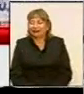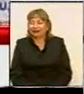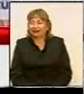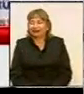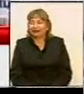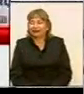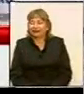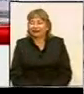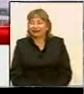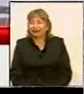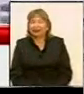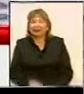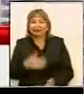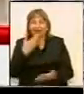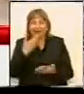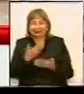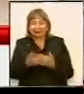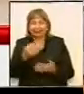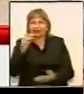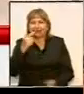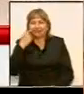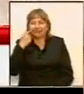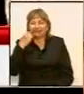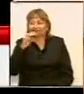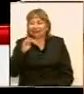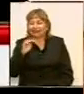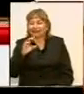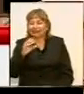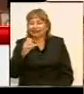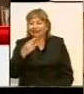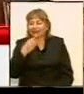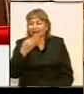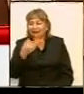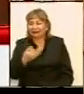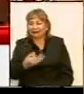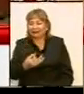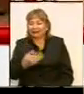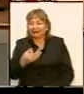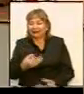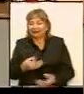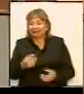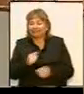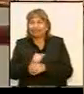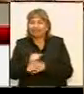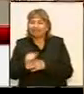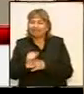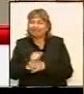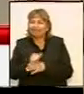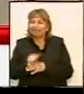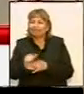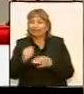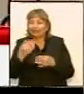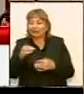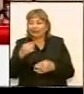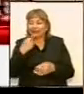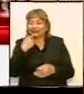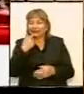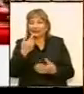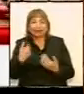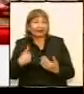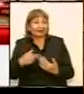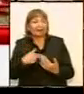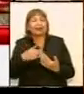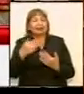Muchas gracias, señor Macera, y realmente pues es una tarea, como siempre nosotros